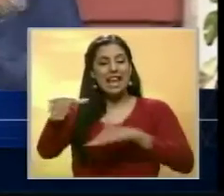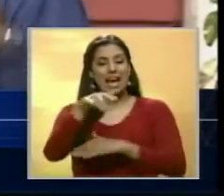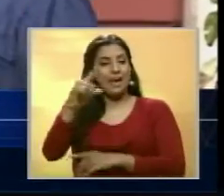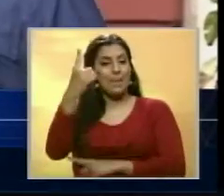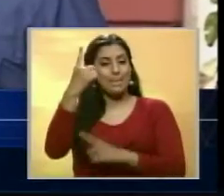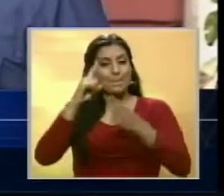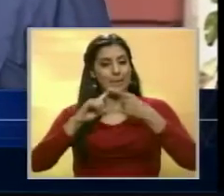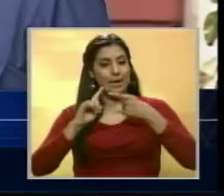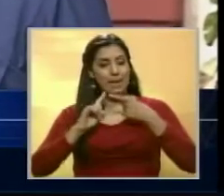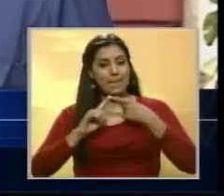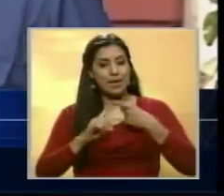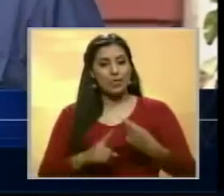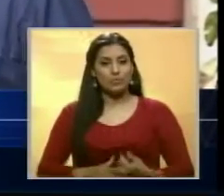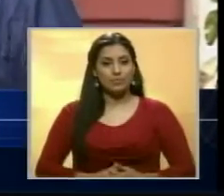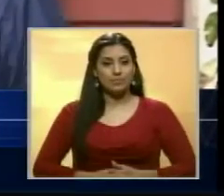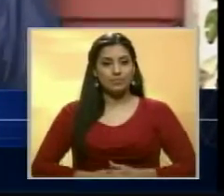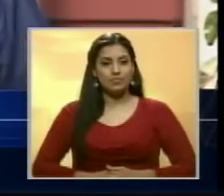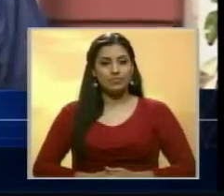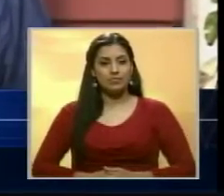primero.